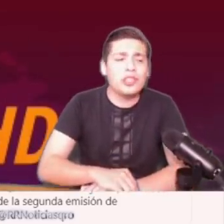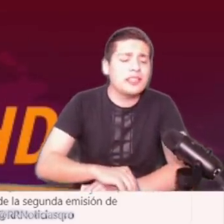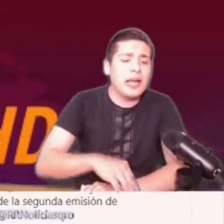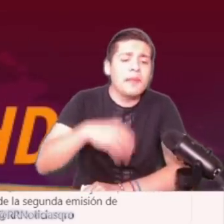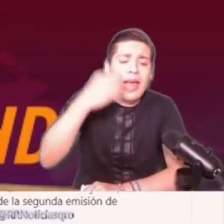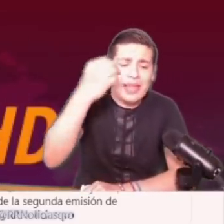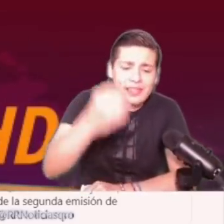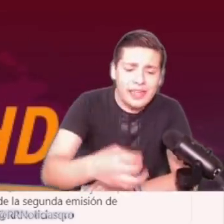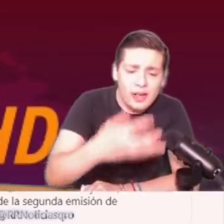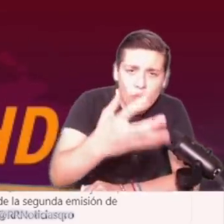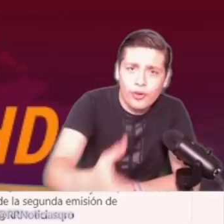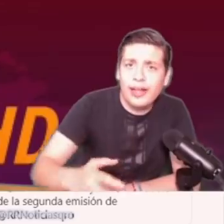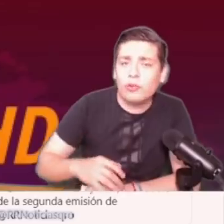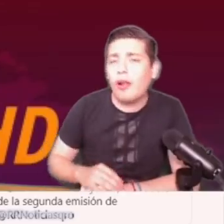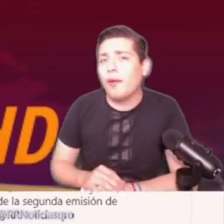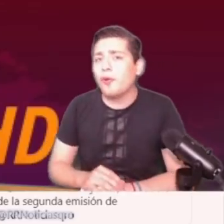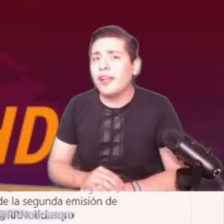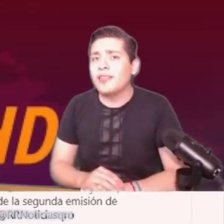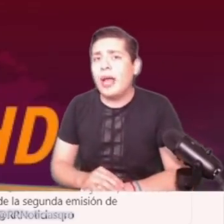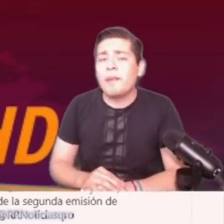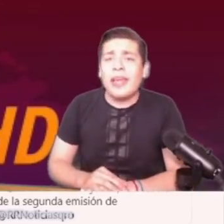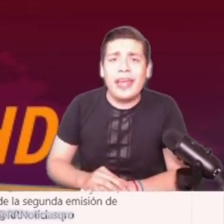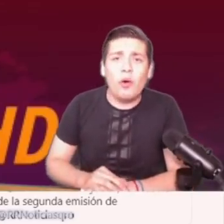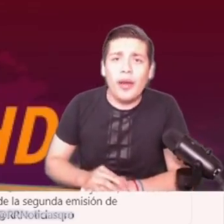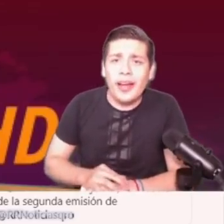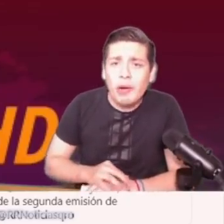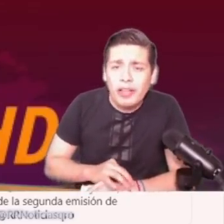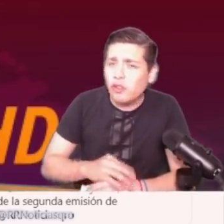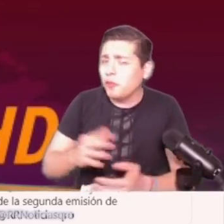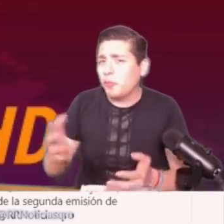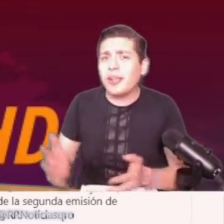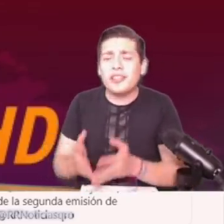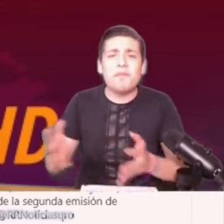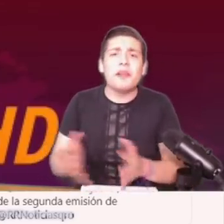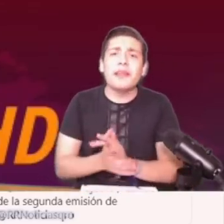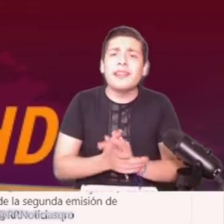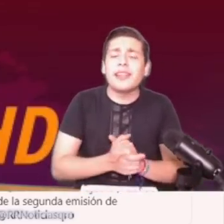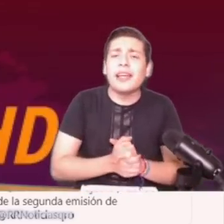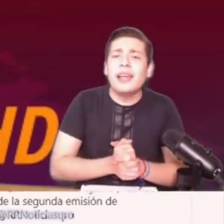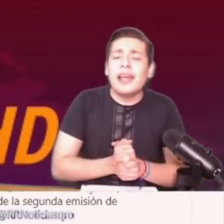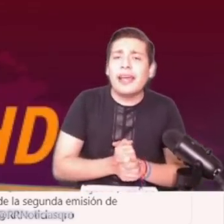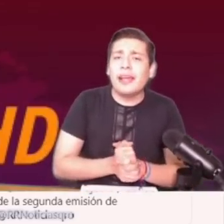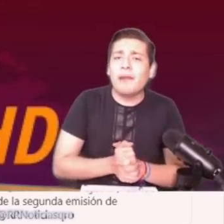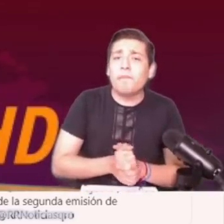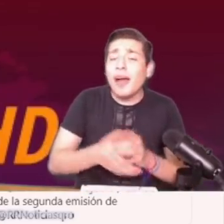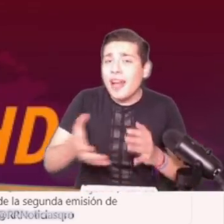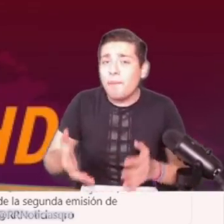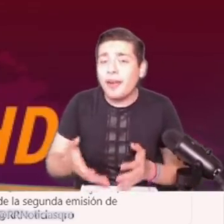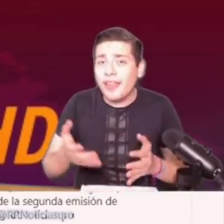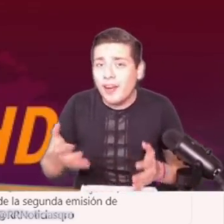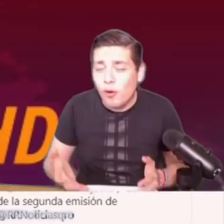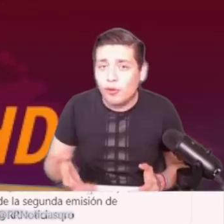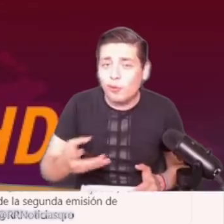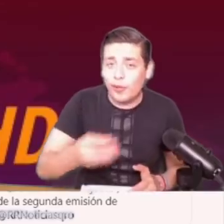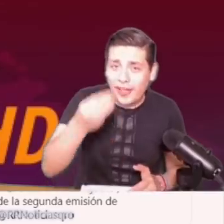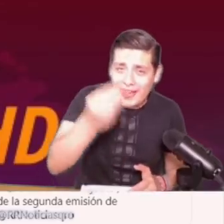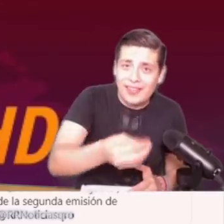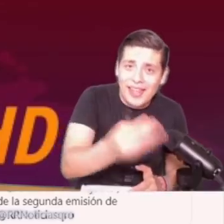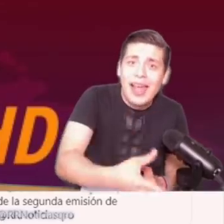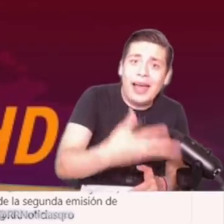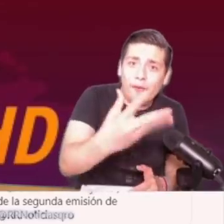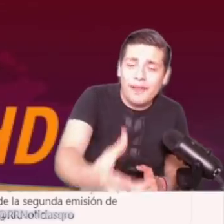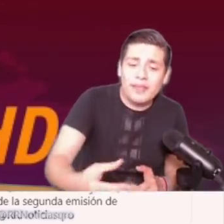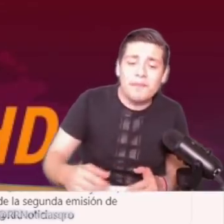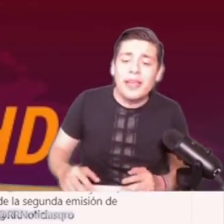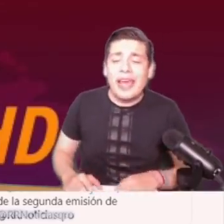exigir justicia, a exigir un alto a la violencia en Guanajuato? Pues porque simplemente van a perder votos, porque quien